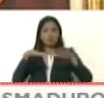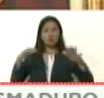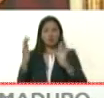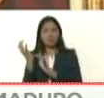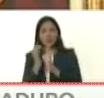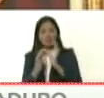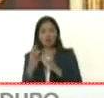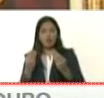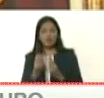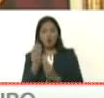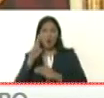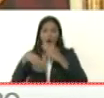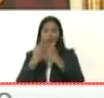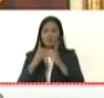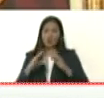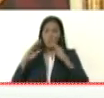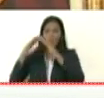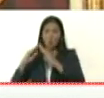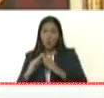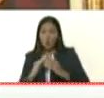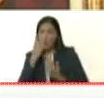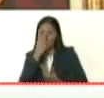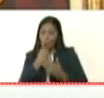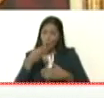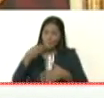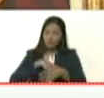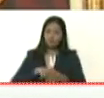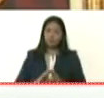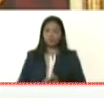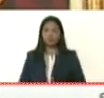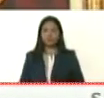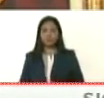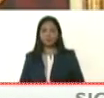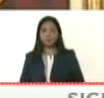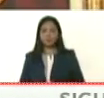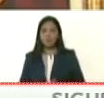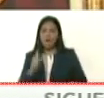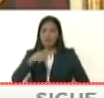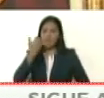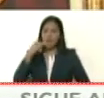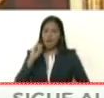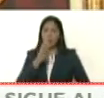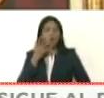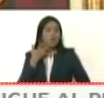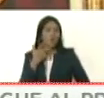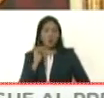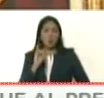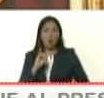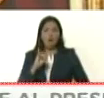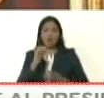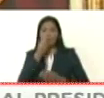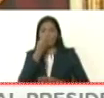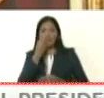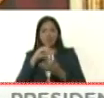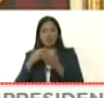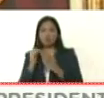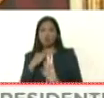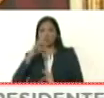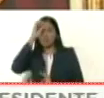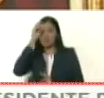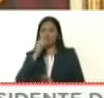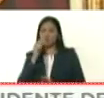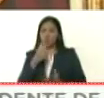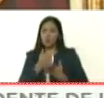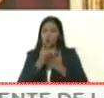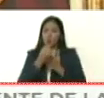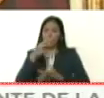Redentor hasta el hogar más humilde. Aquí tenemos los complementos nutricionales. No sé quién de ustedes me puede ayudar